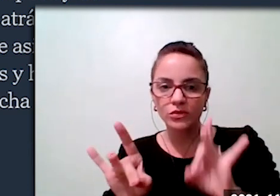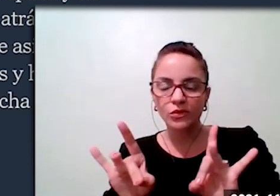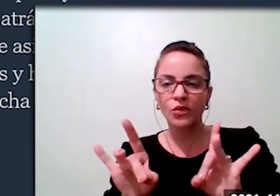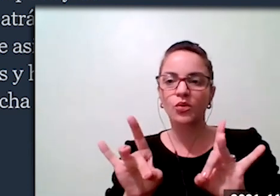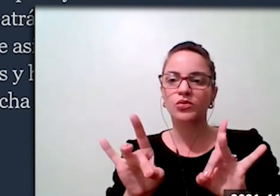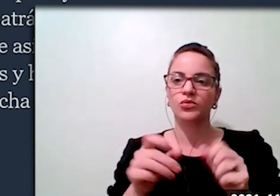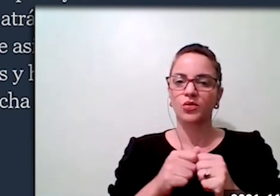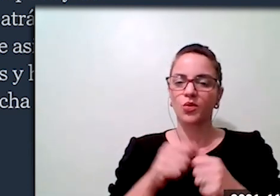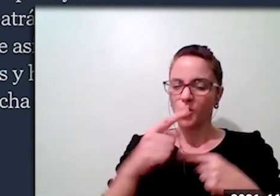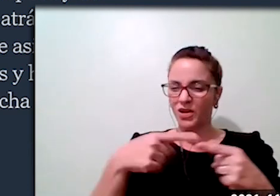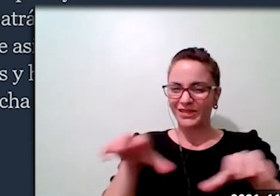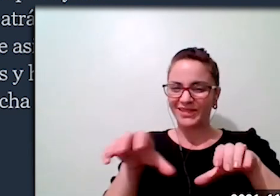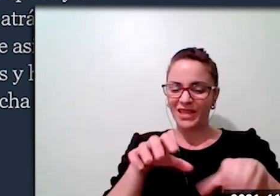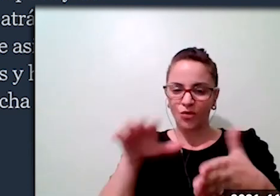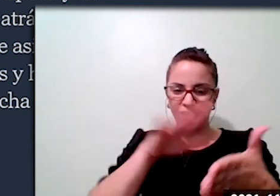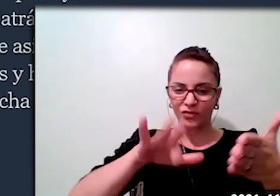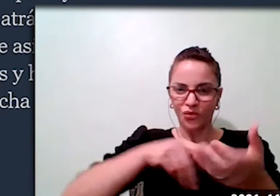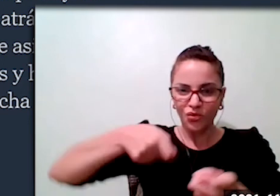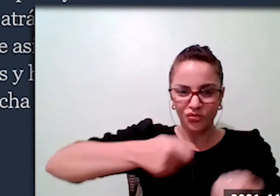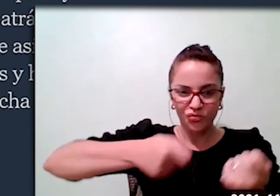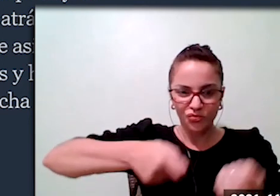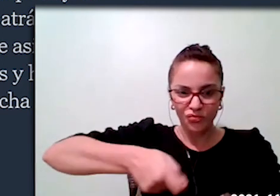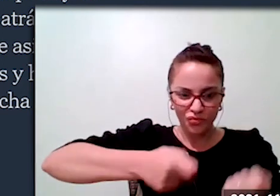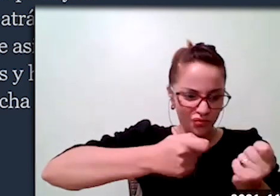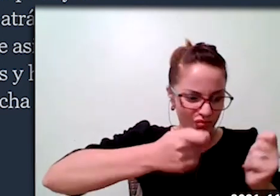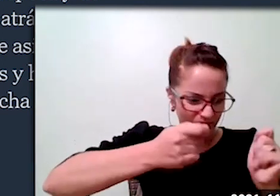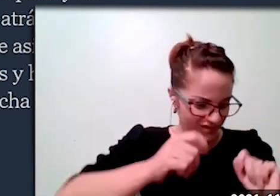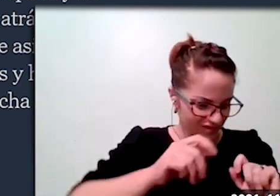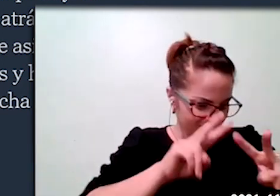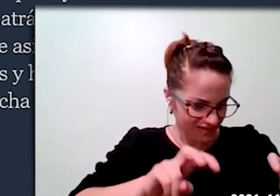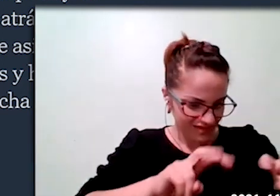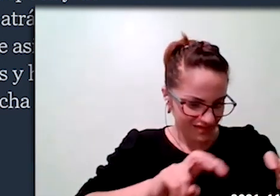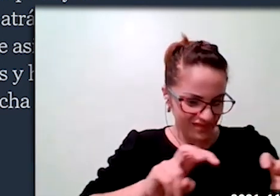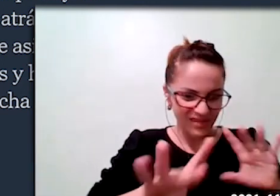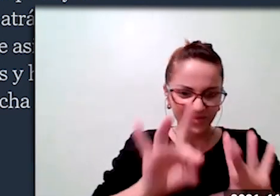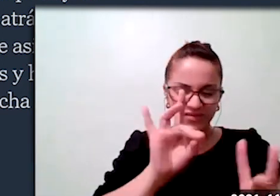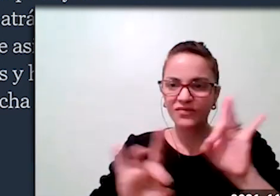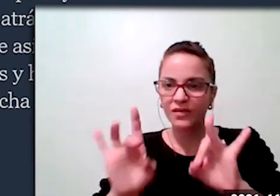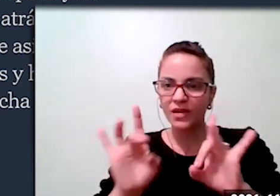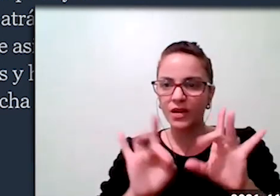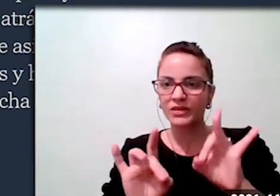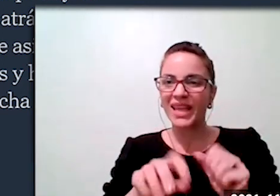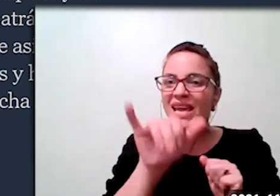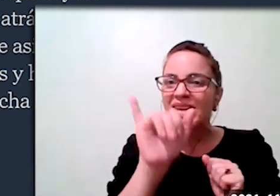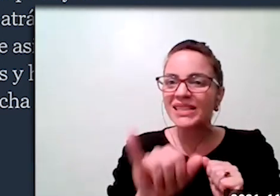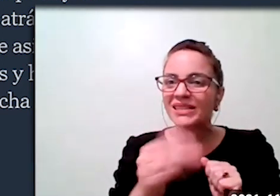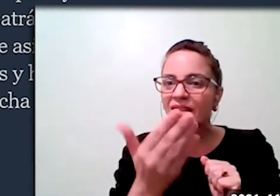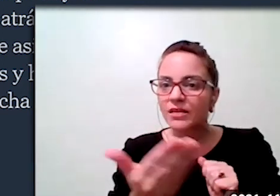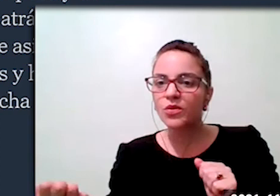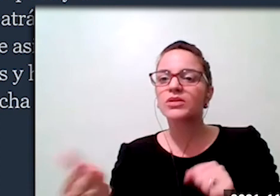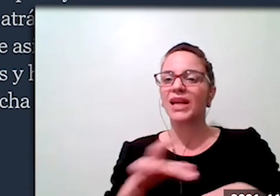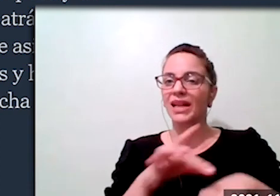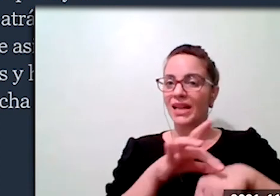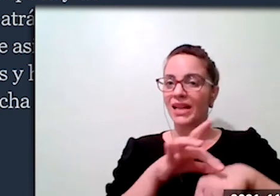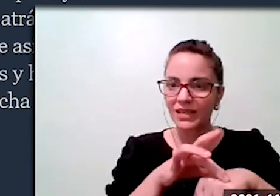arqueológicos. Son signos estos objetos de los gustos de la época y de los saberes artesanales de las tierras